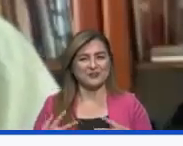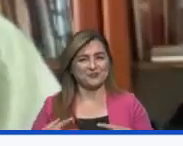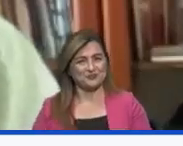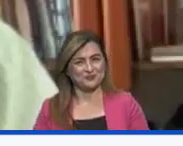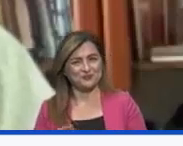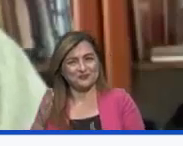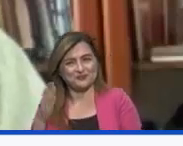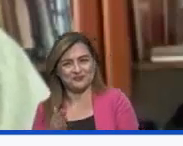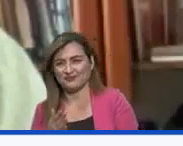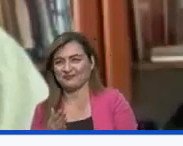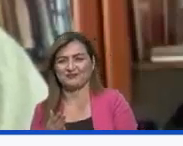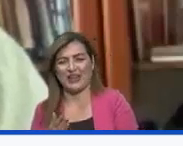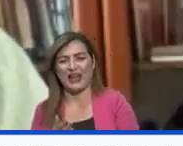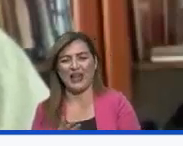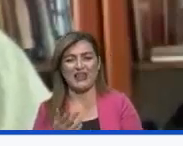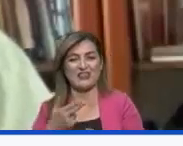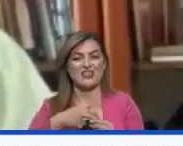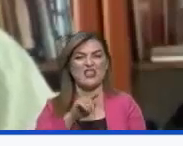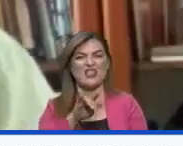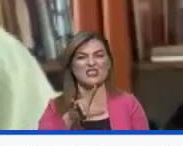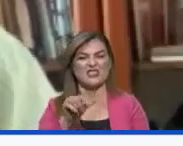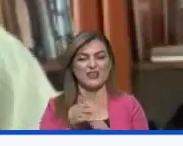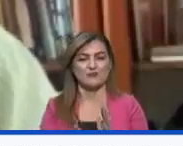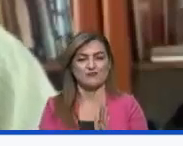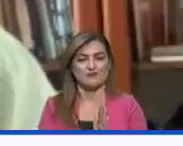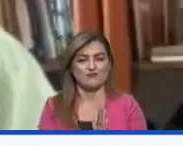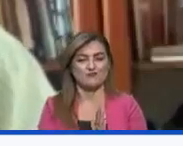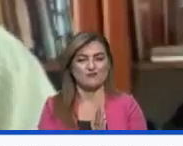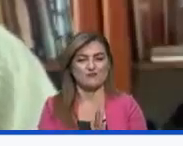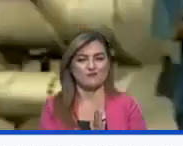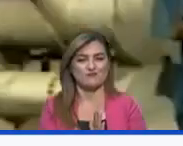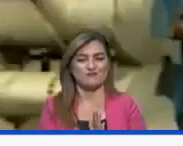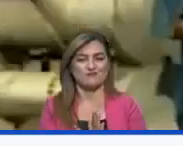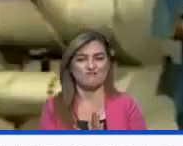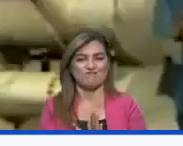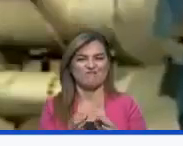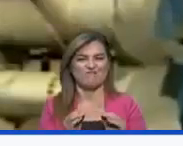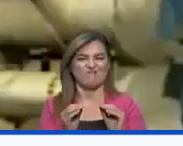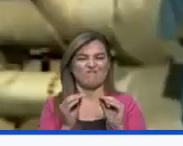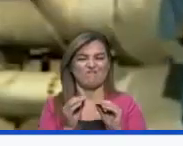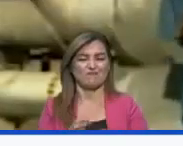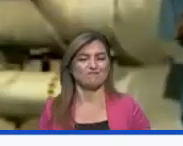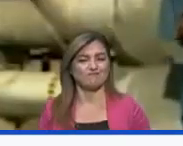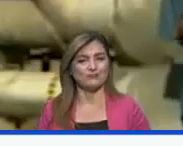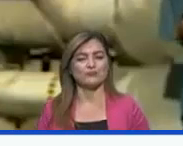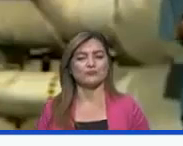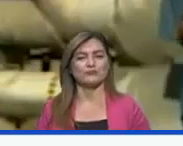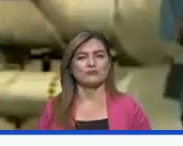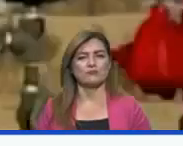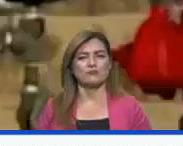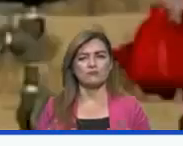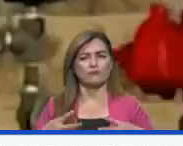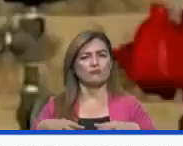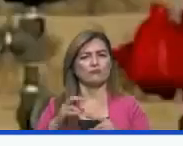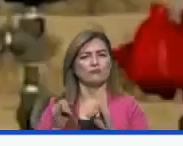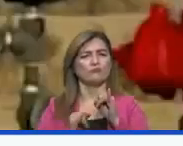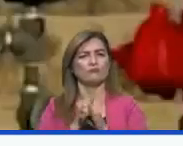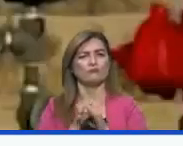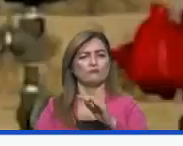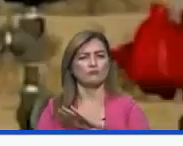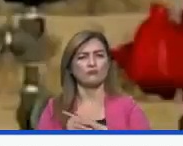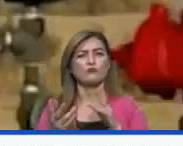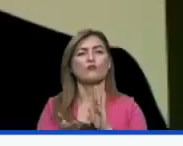diésel principalmente se hubiese mantenido con su incremento. ¿Pero a qué se debe esta alza en el precio internacional del